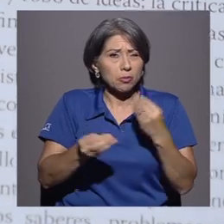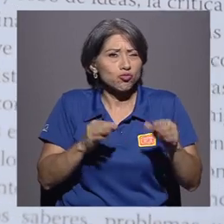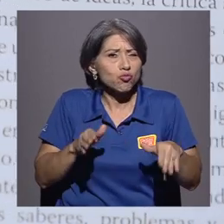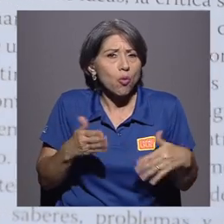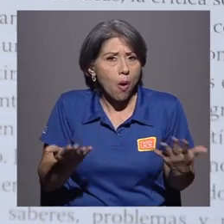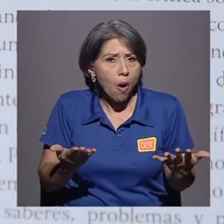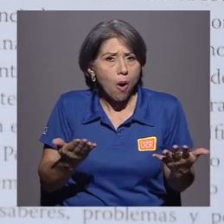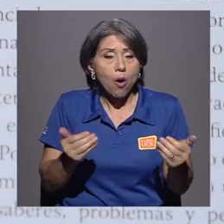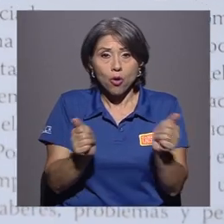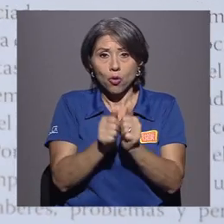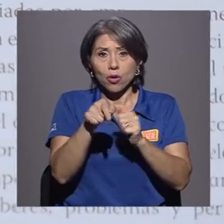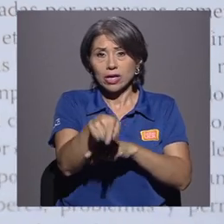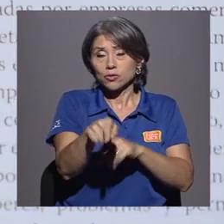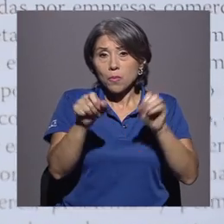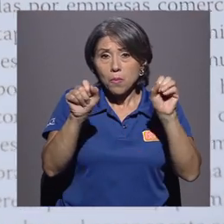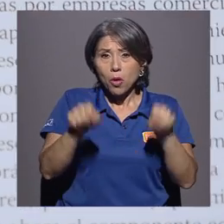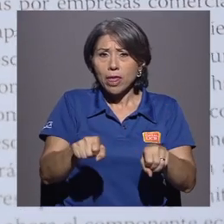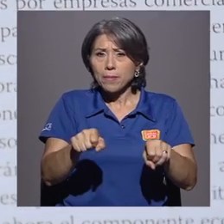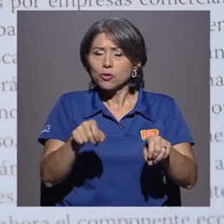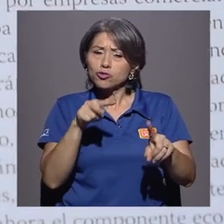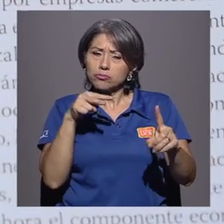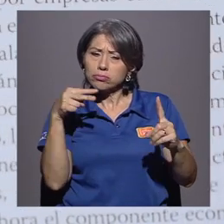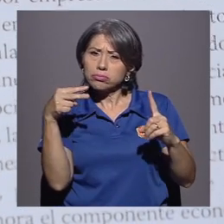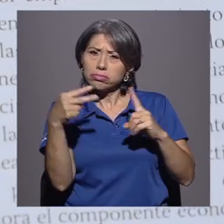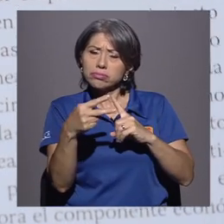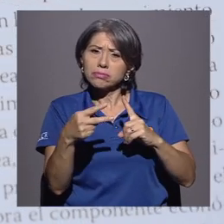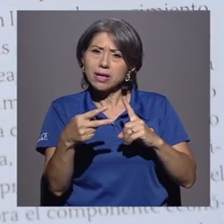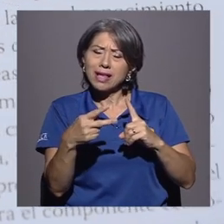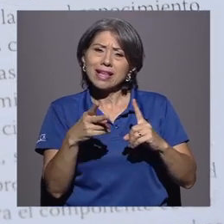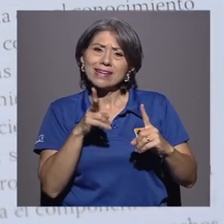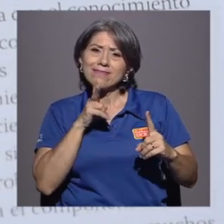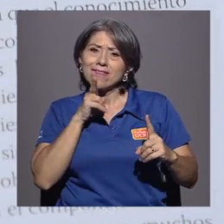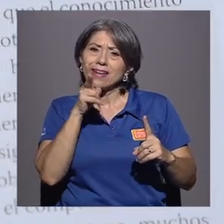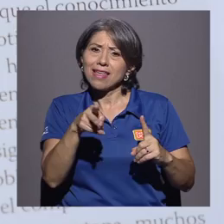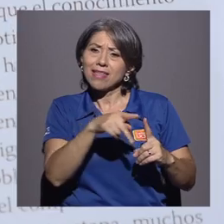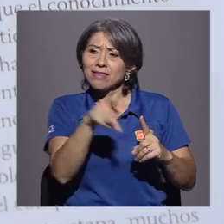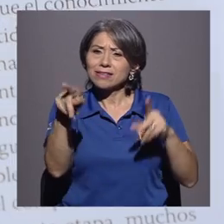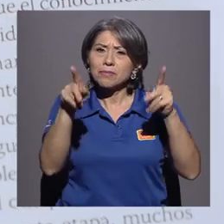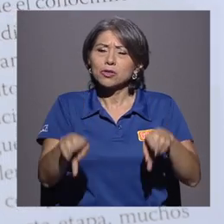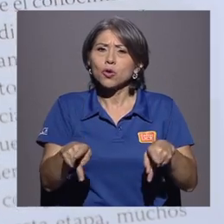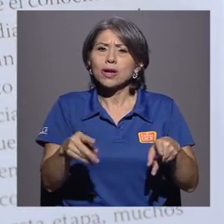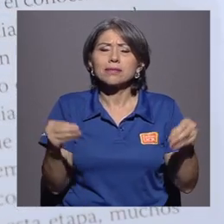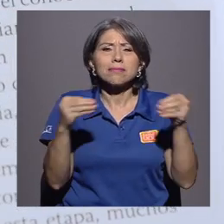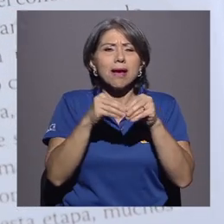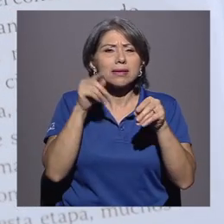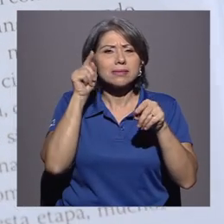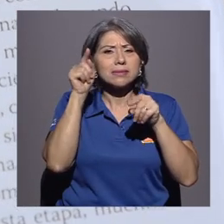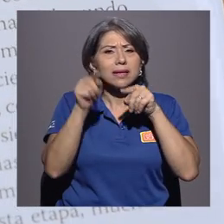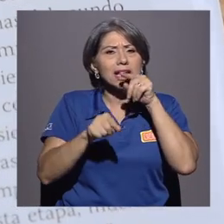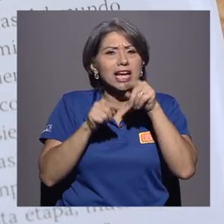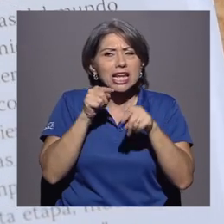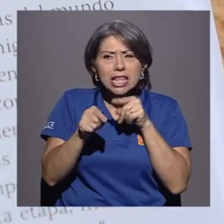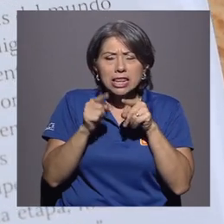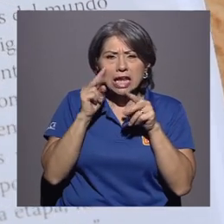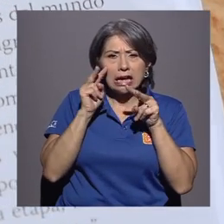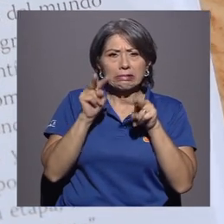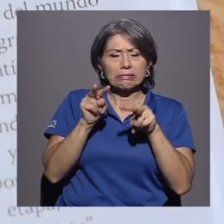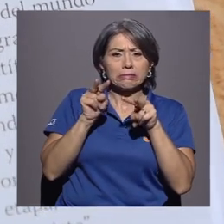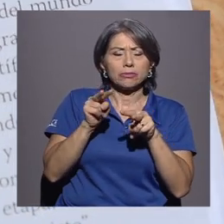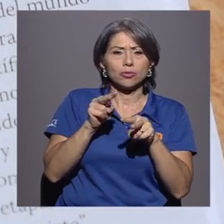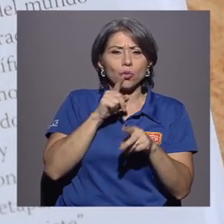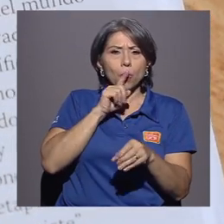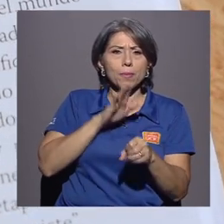eso podemos hacer una lectura más sensible de la realidad de estas personas, más crítica,